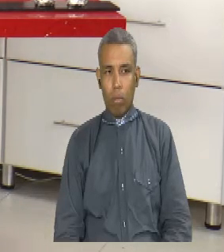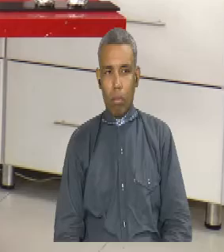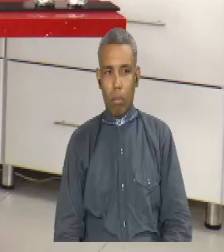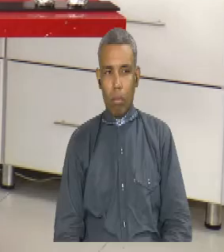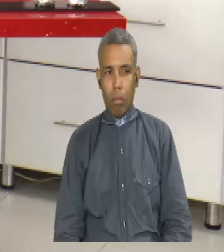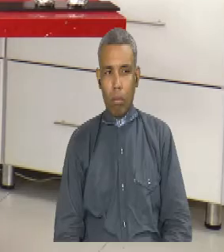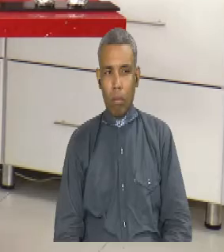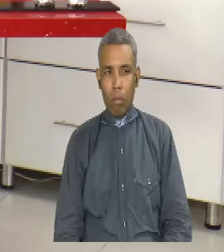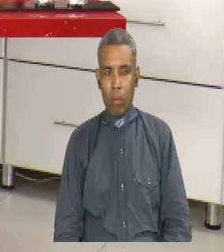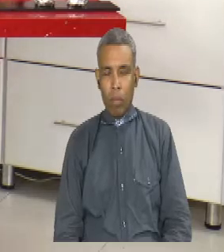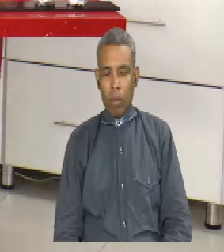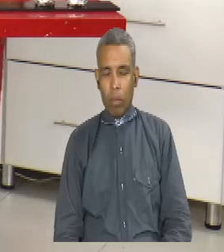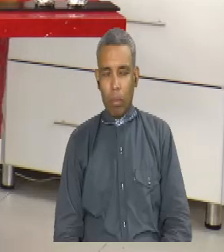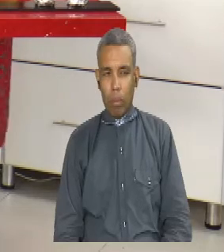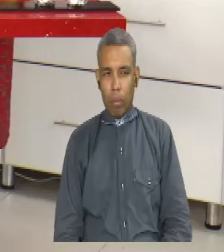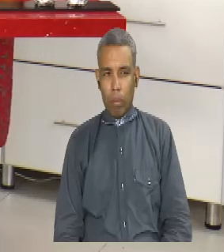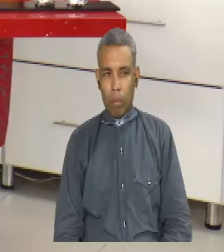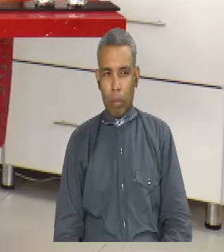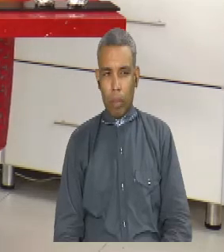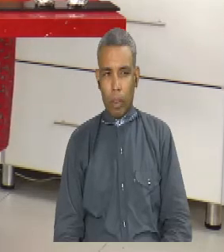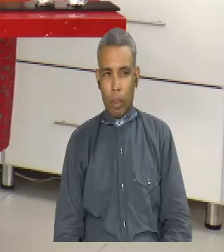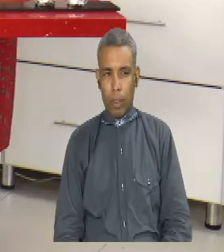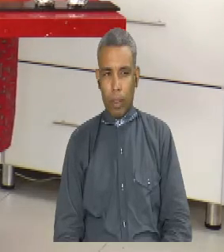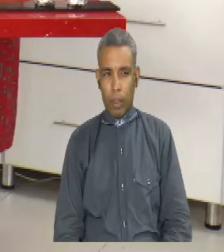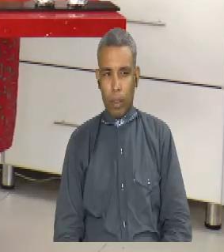Acá tenemos.